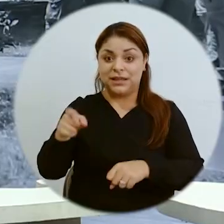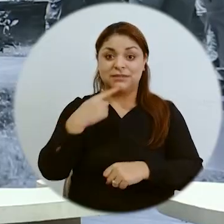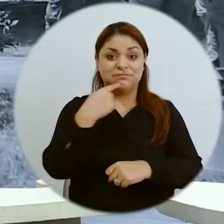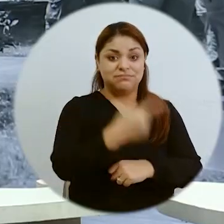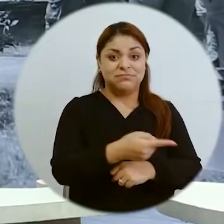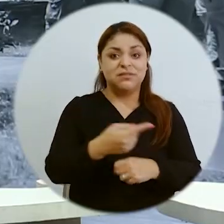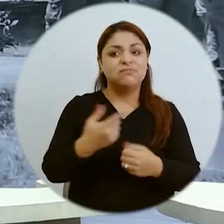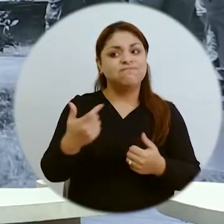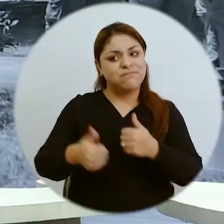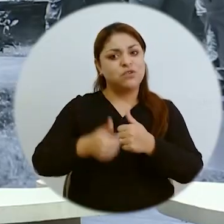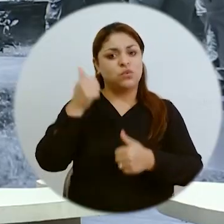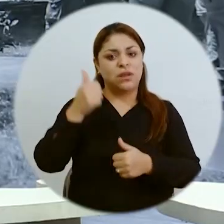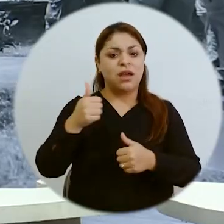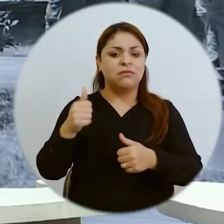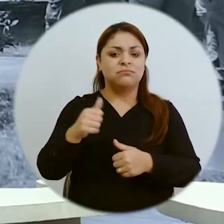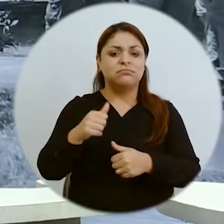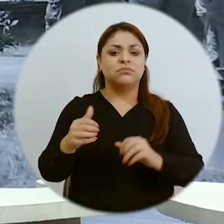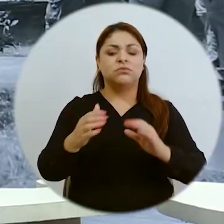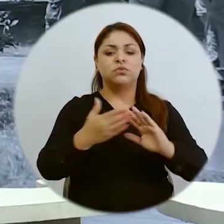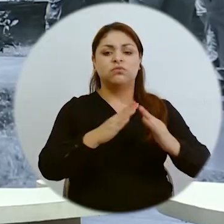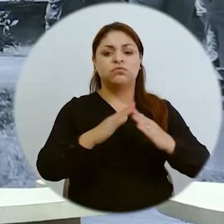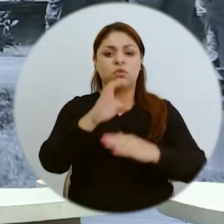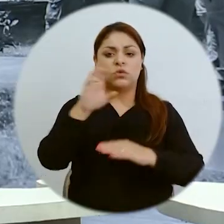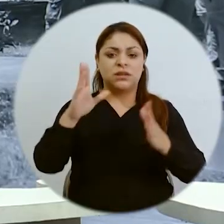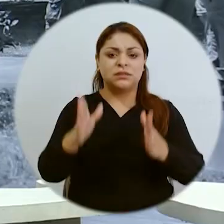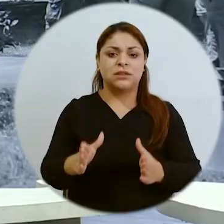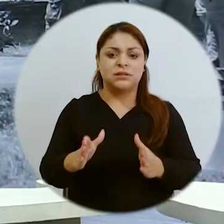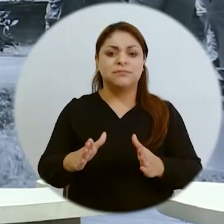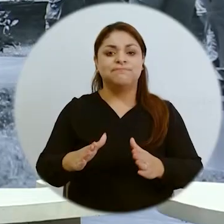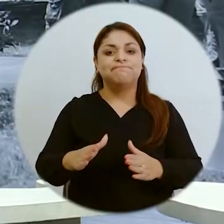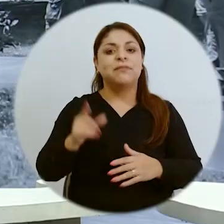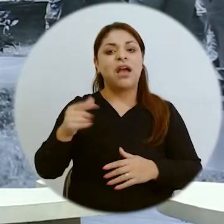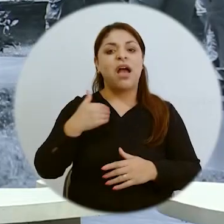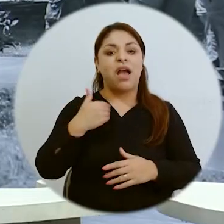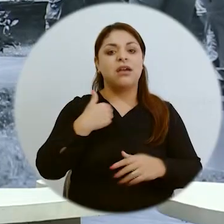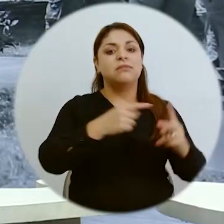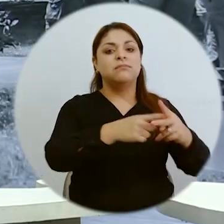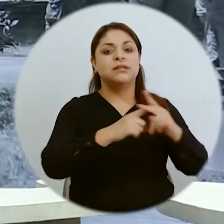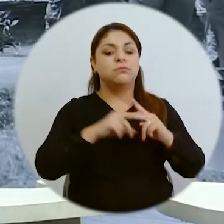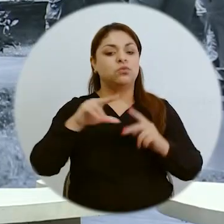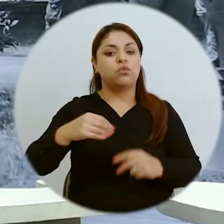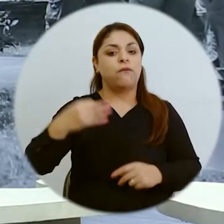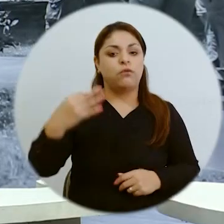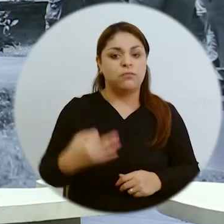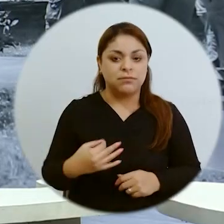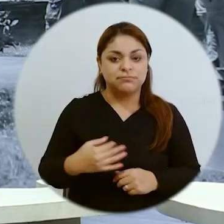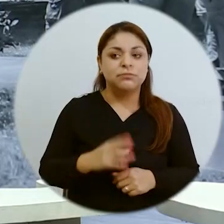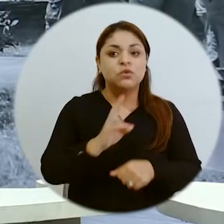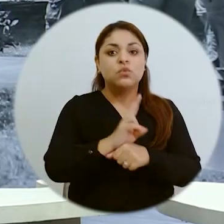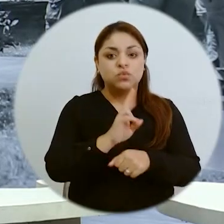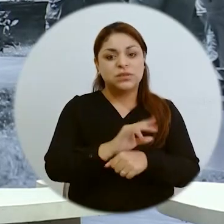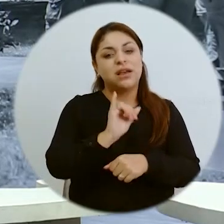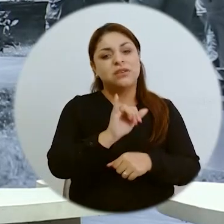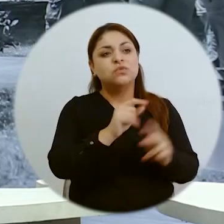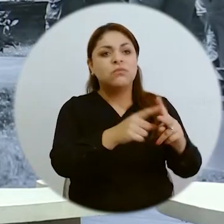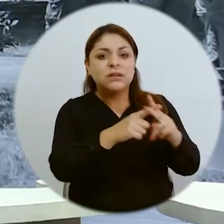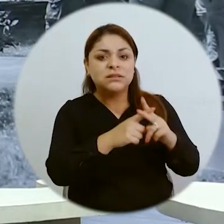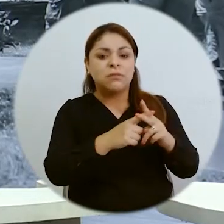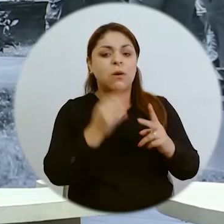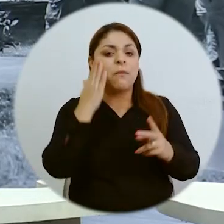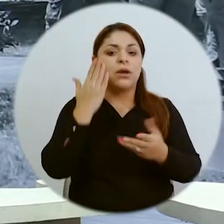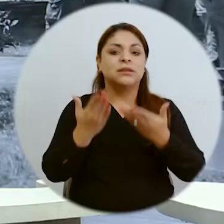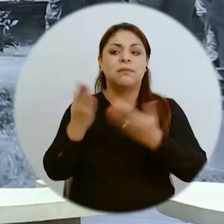de esos mecanismos. Precisamente sobre ese tema nos conversó Leiner Vargas, economista del Centro Internacional